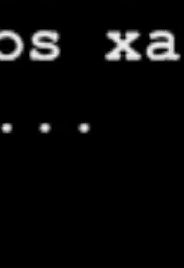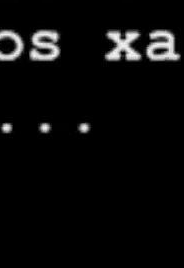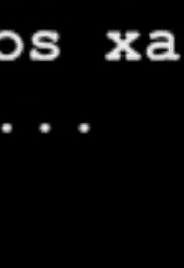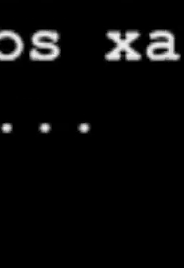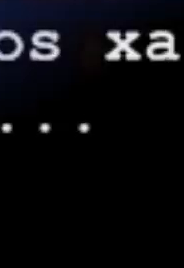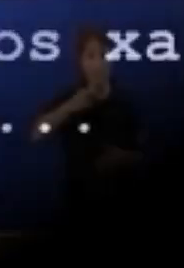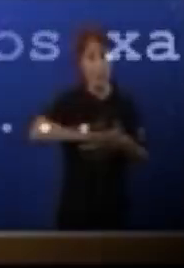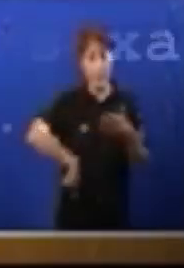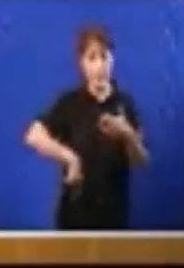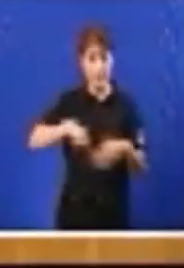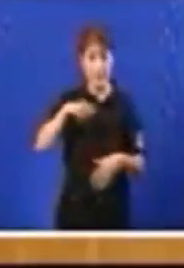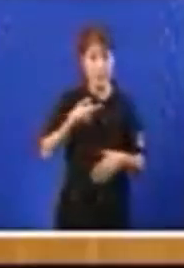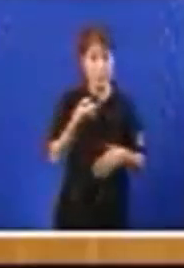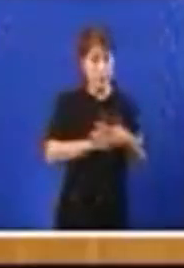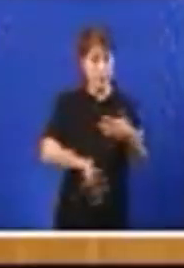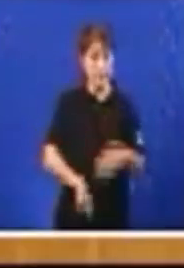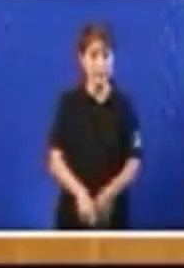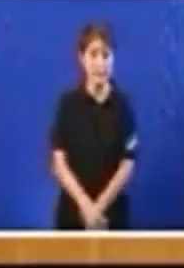este mes